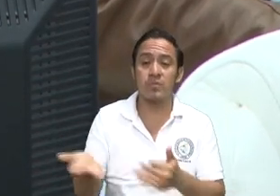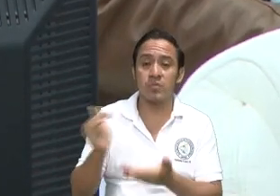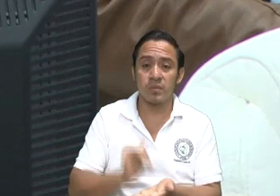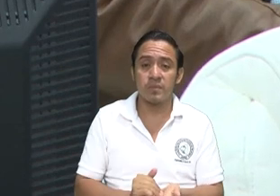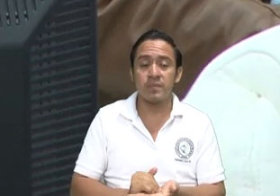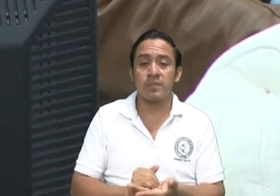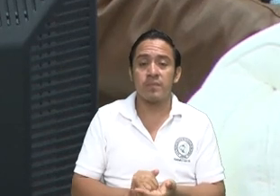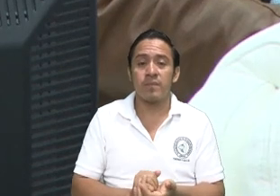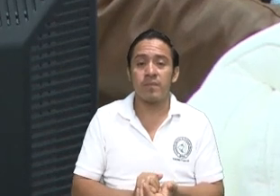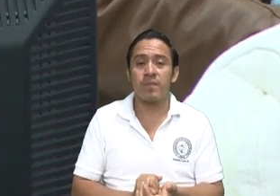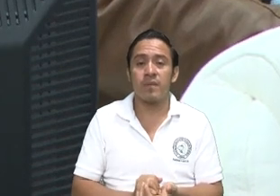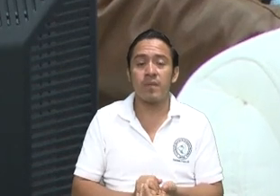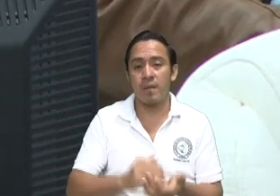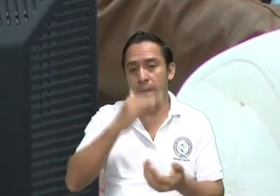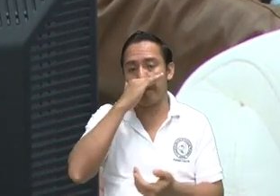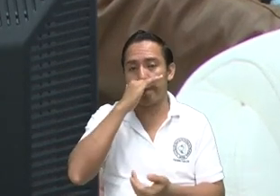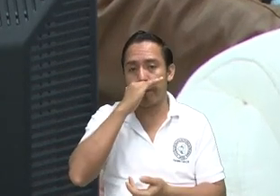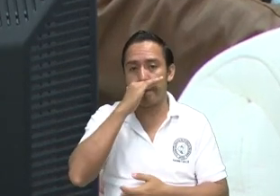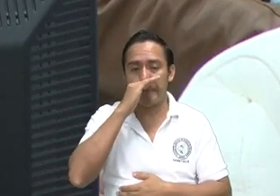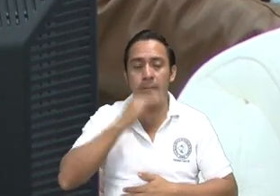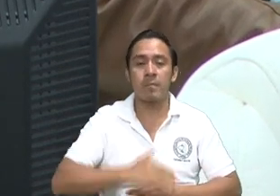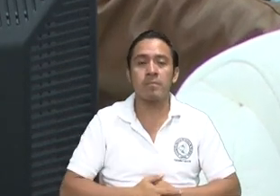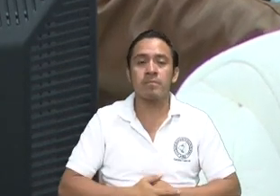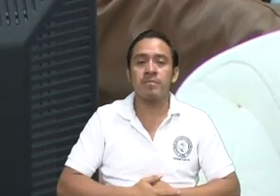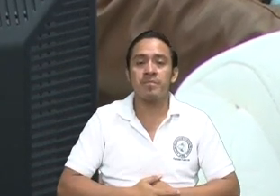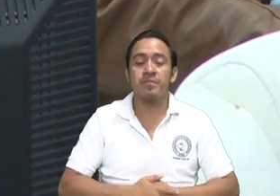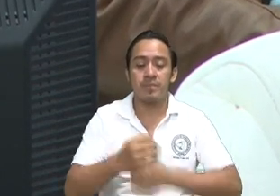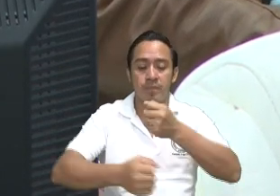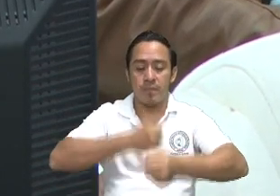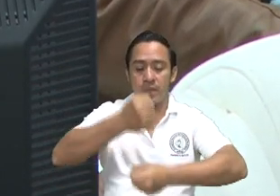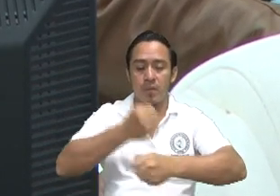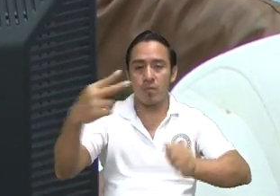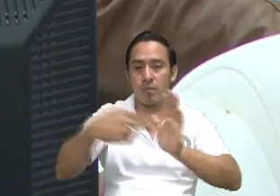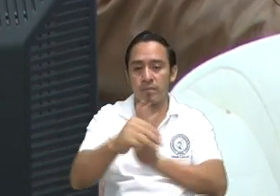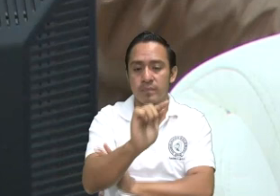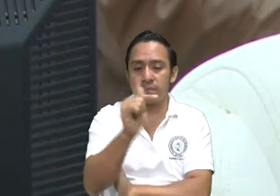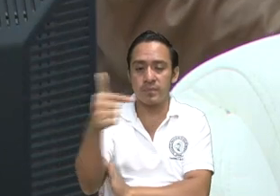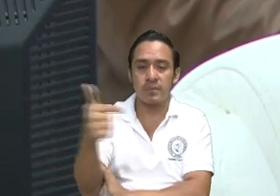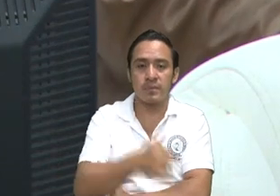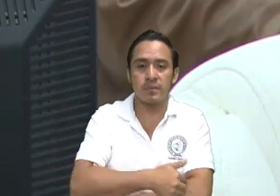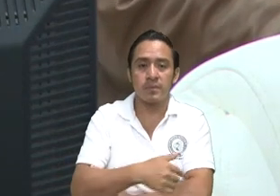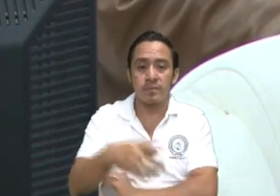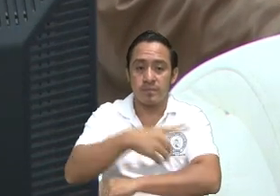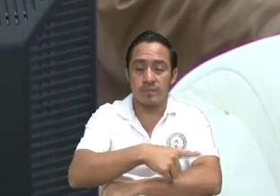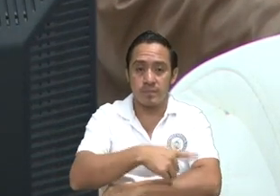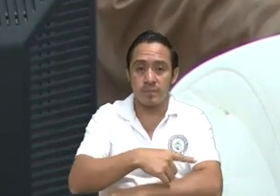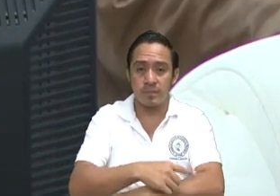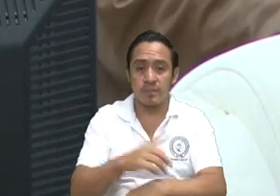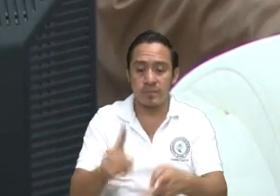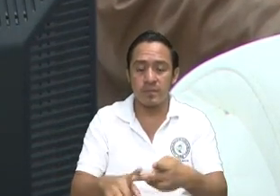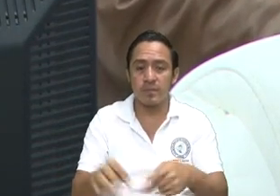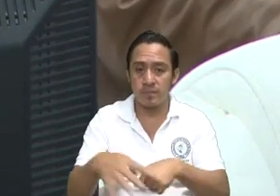el poder el Frente Sandinista, en el año 2007 a la cabeza del comandante Daniel y la